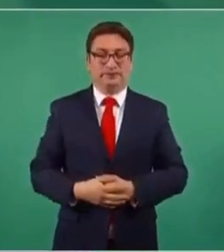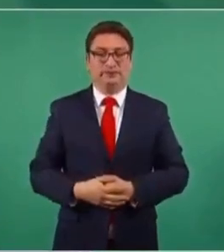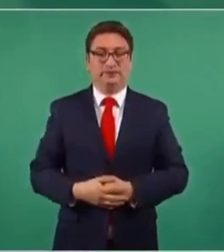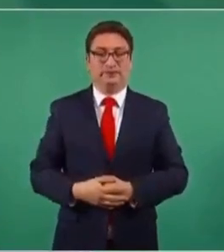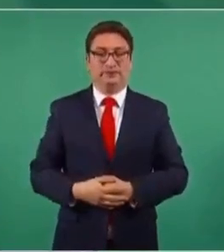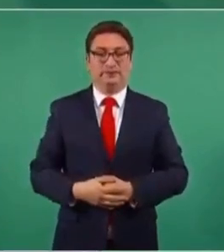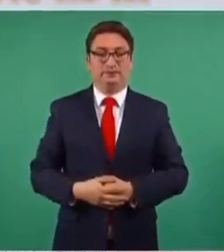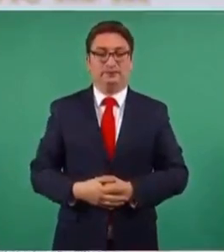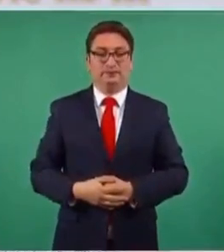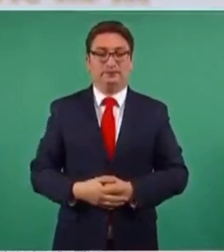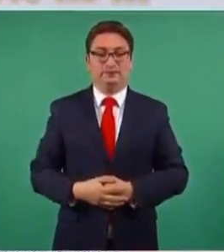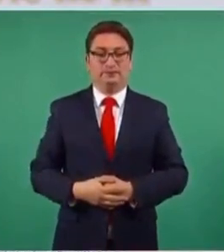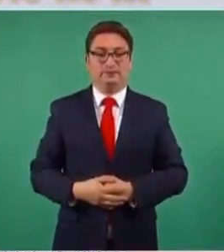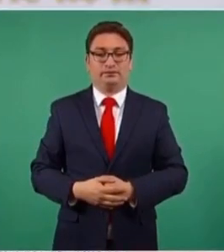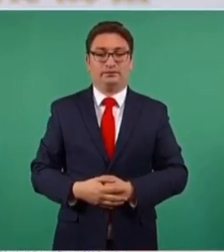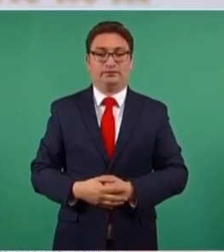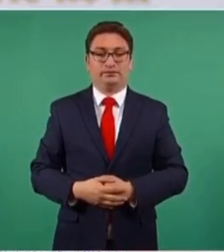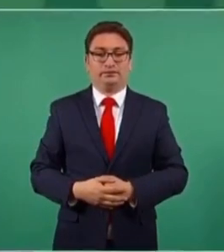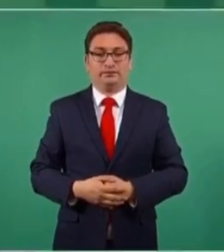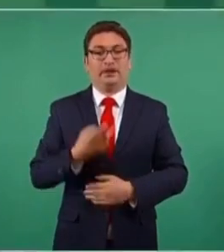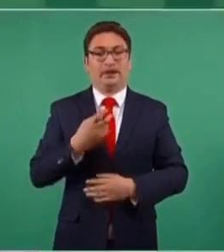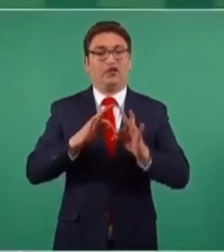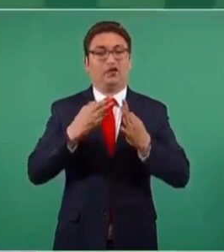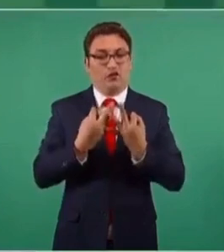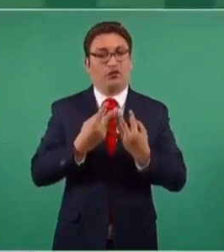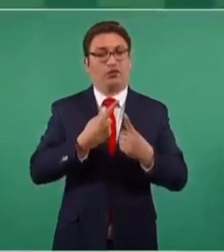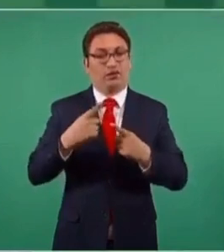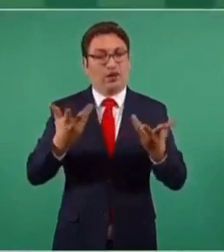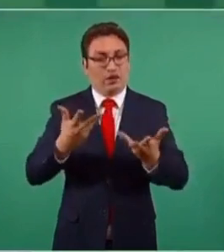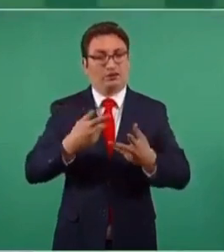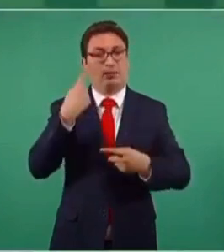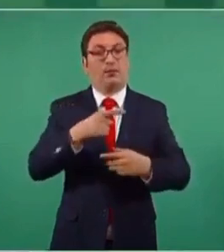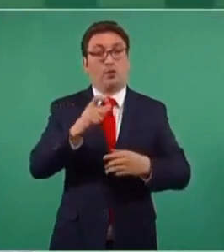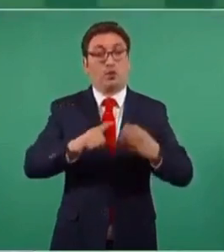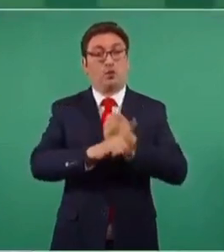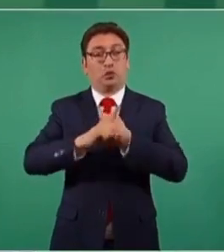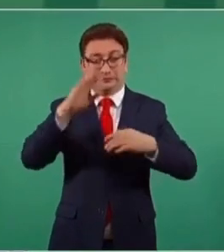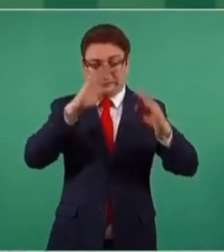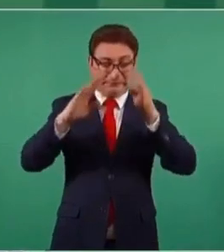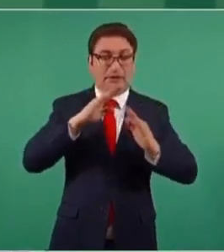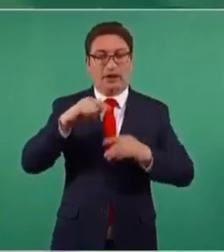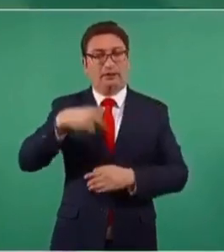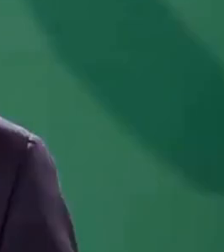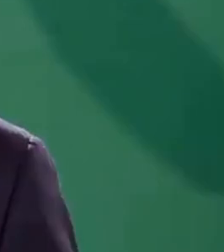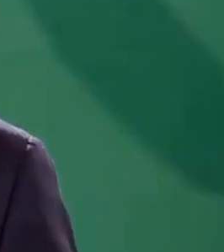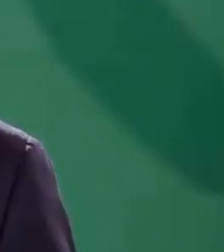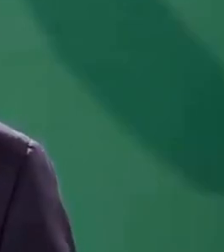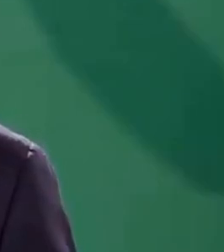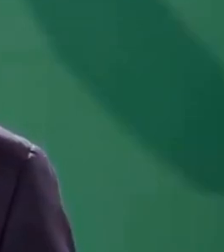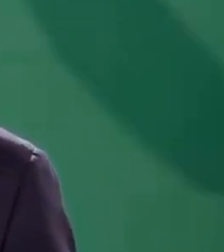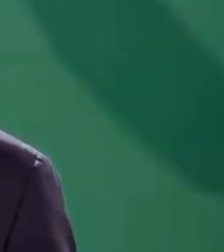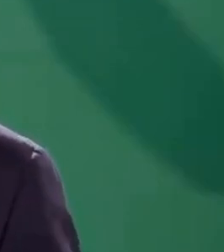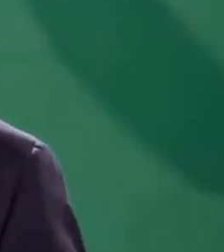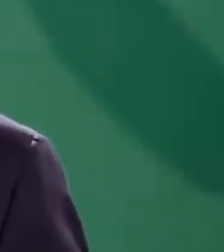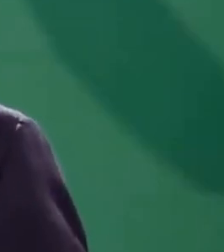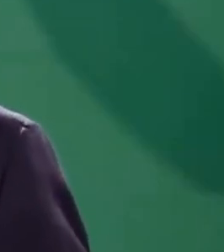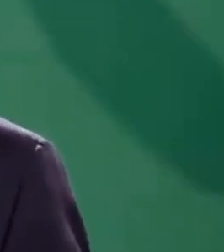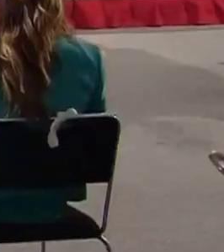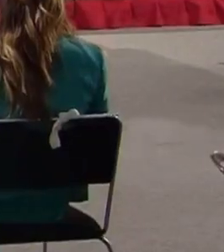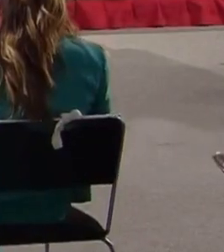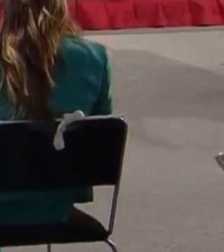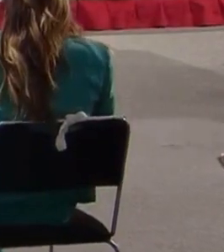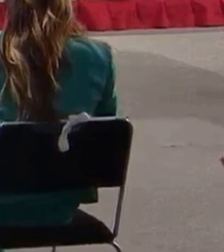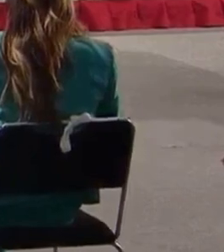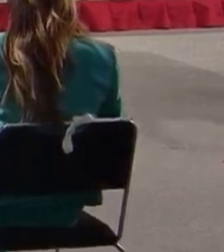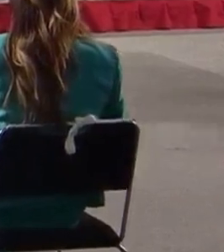que es una forma distinta de enfrentar una crisis, lo que hicimos en México. Sobre todo,